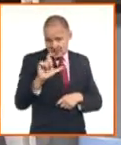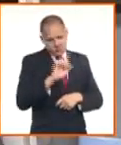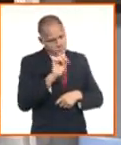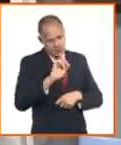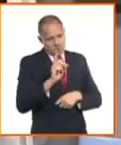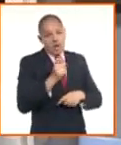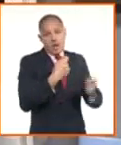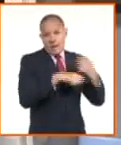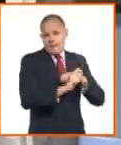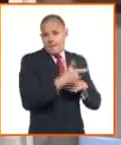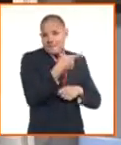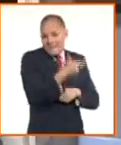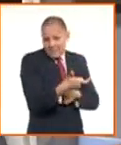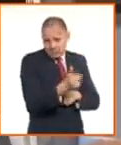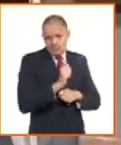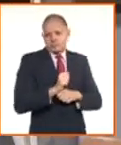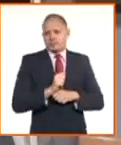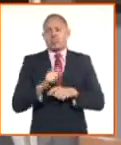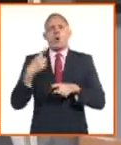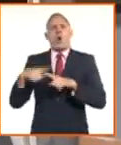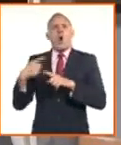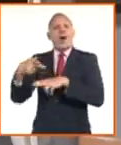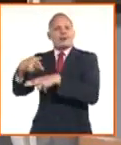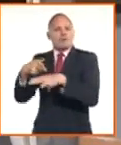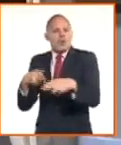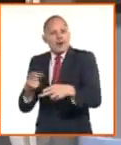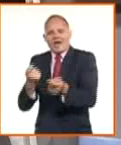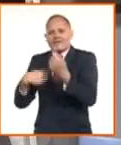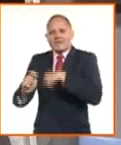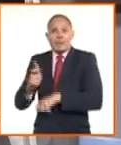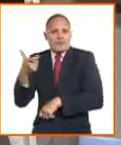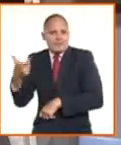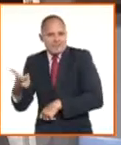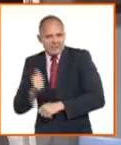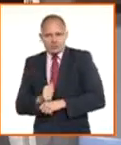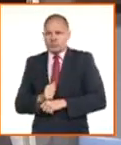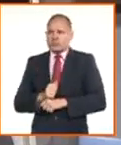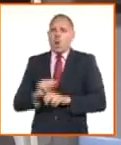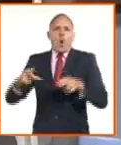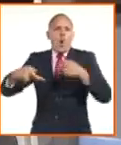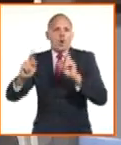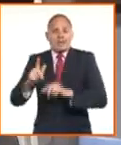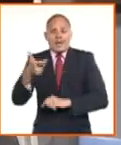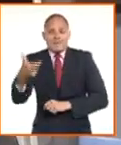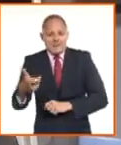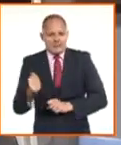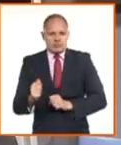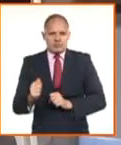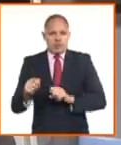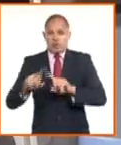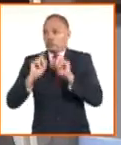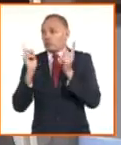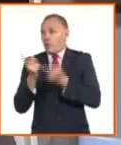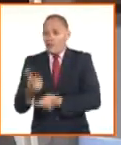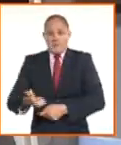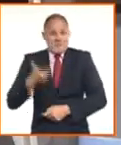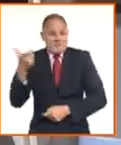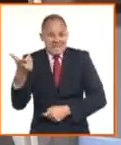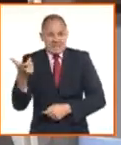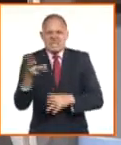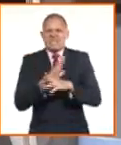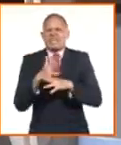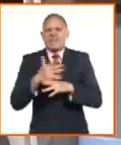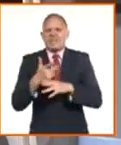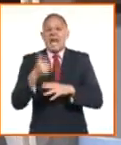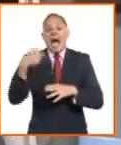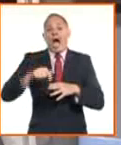determinados límites en la venta, claro. Porque de lo contrario, con la situación del punto de partida de hoy, de la demanda de divisas, entonces si lo